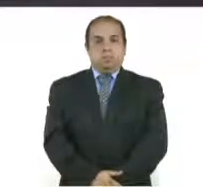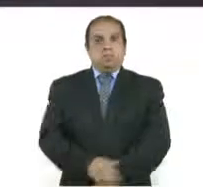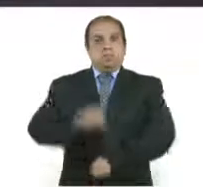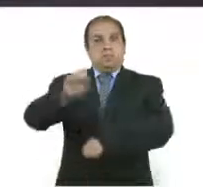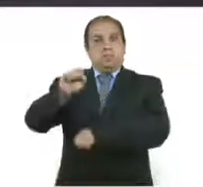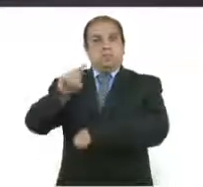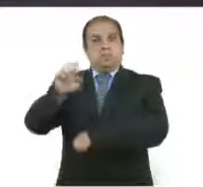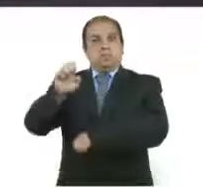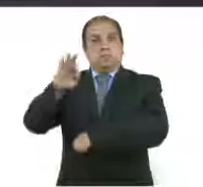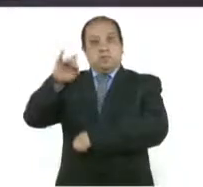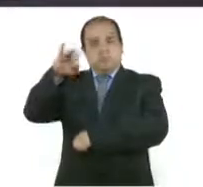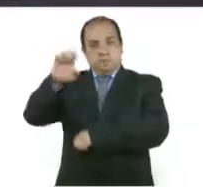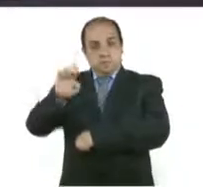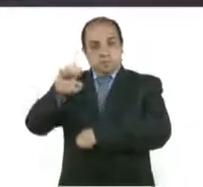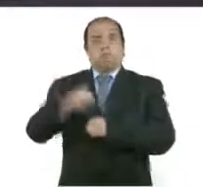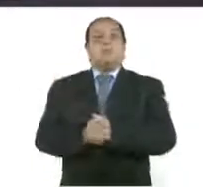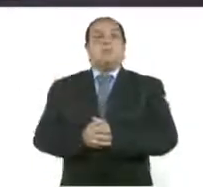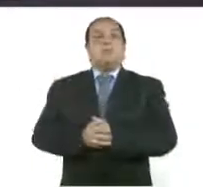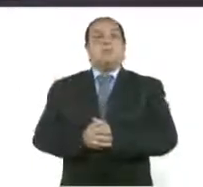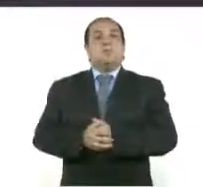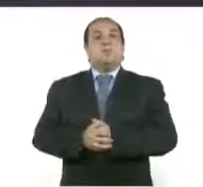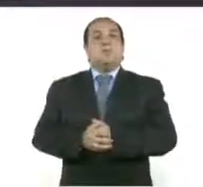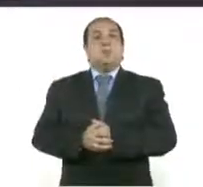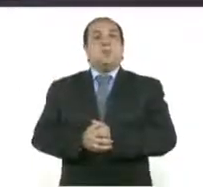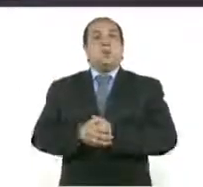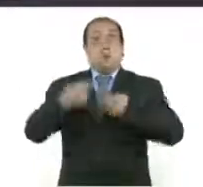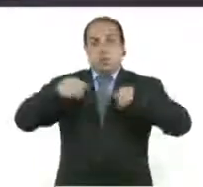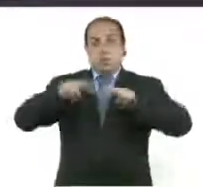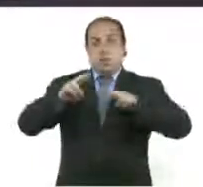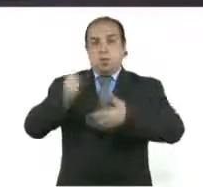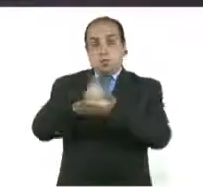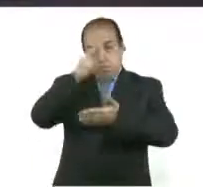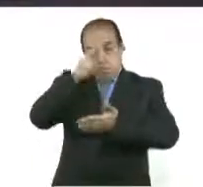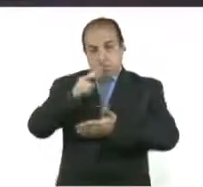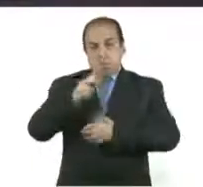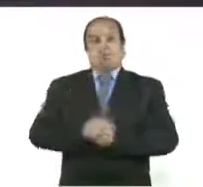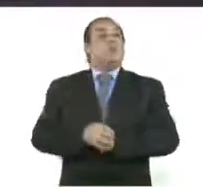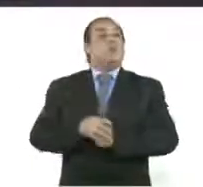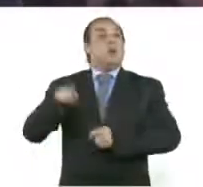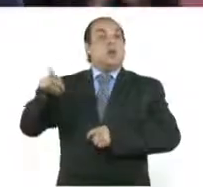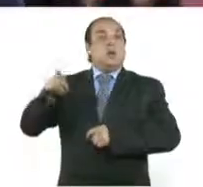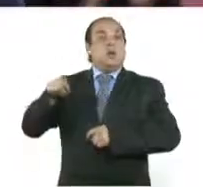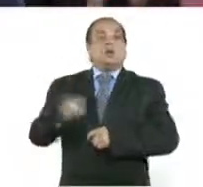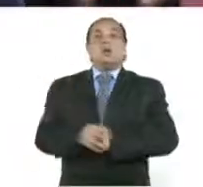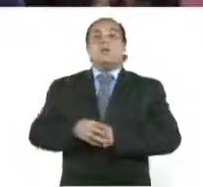Stephanie Correa García, Delegada de la Ciudad de México de Programas para el Bienestar.